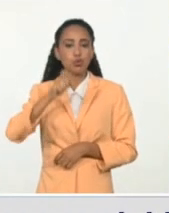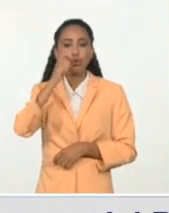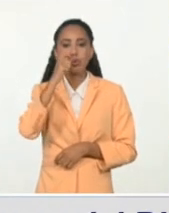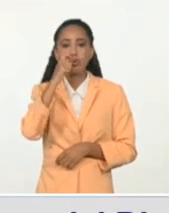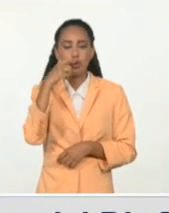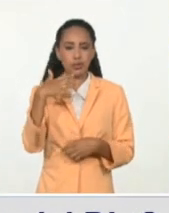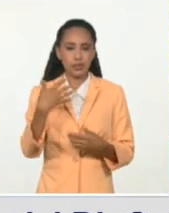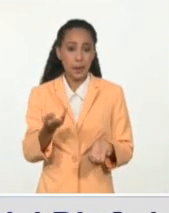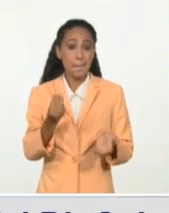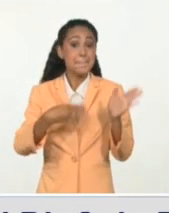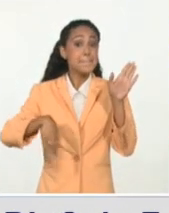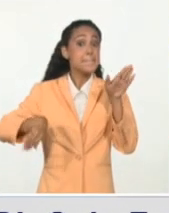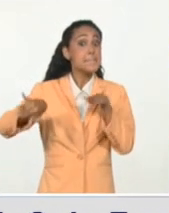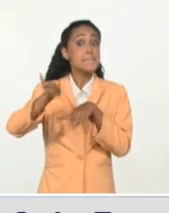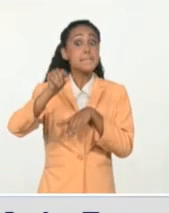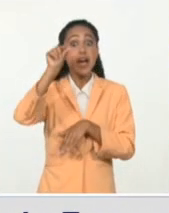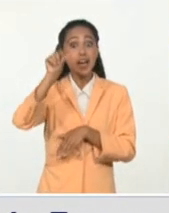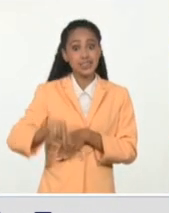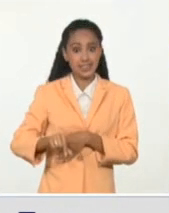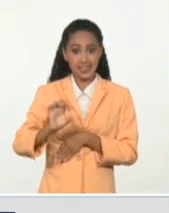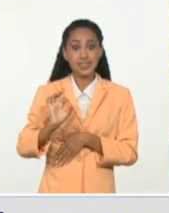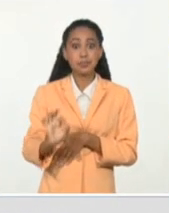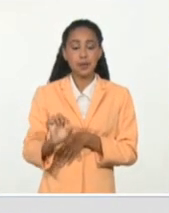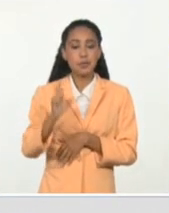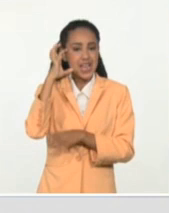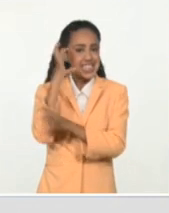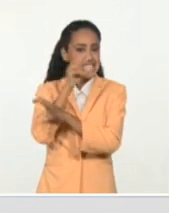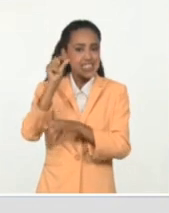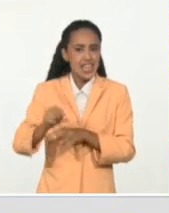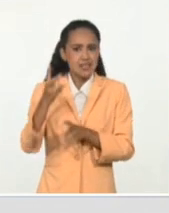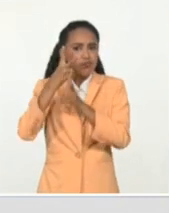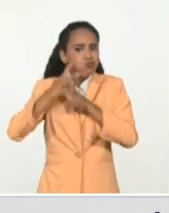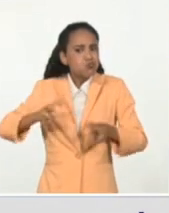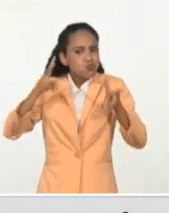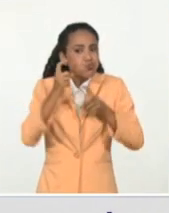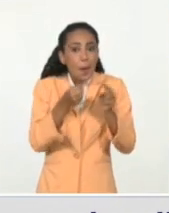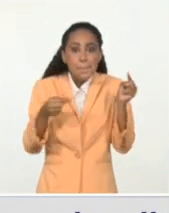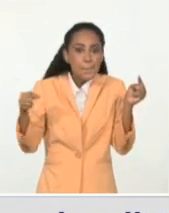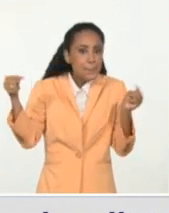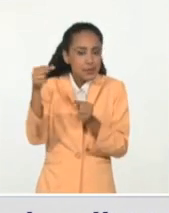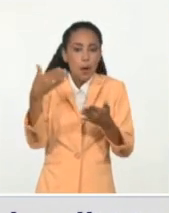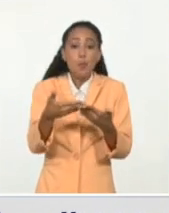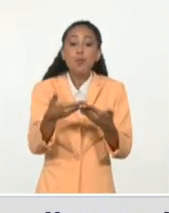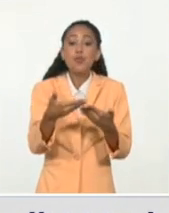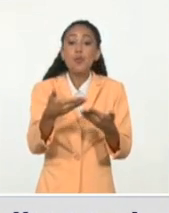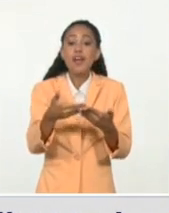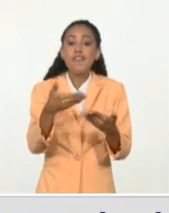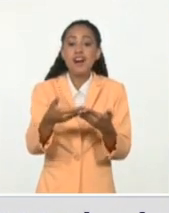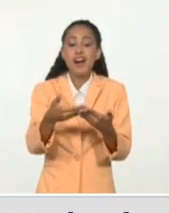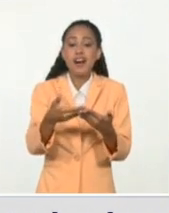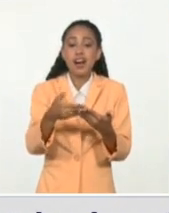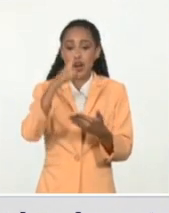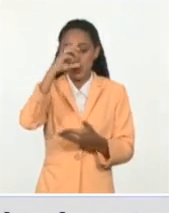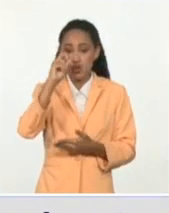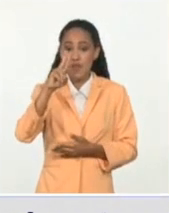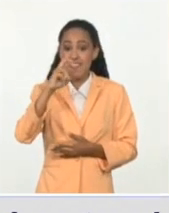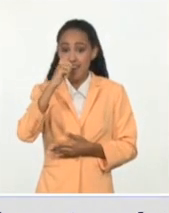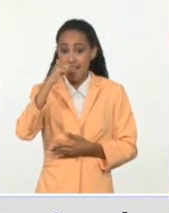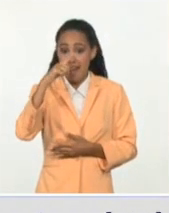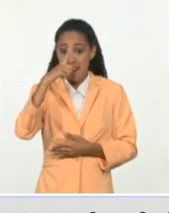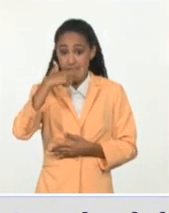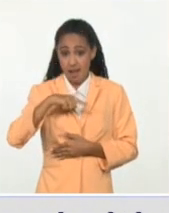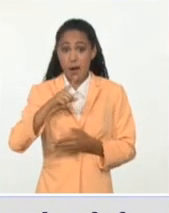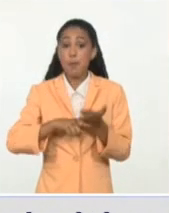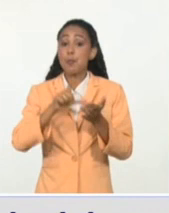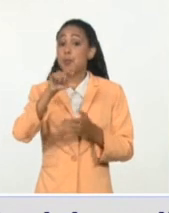ciencias Arturo Chan Monteagudo, doctor, investigador principal del ensayo clínico de Soberana Plus y quien es vicedirector también